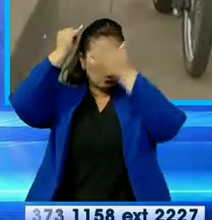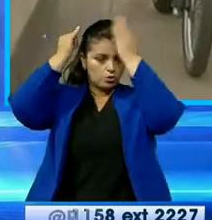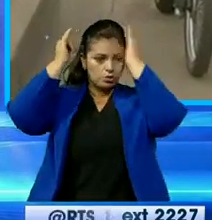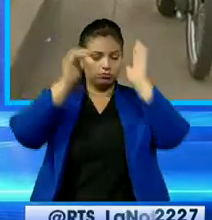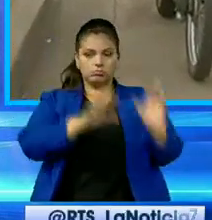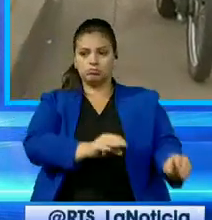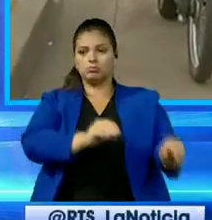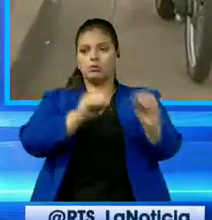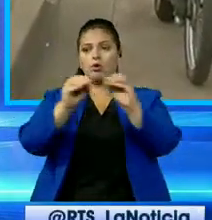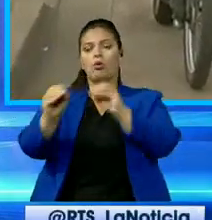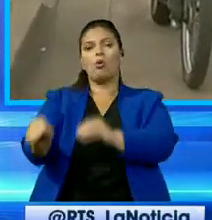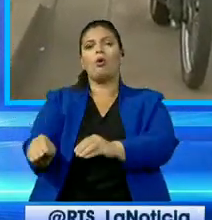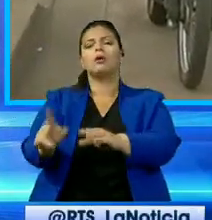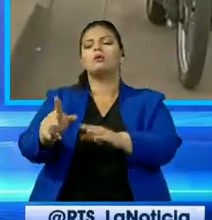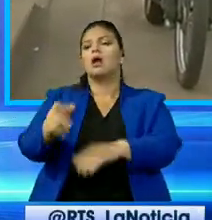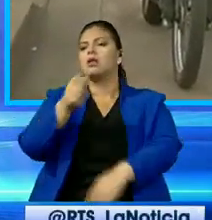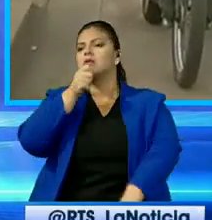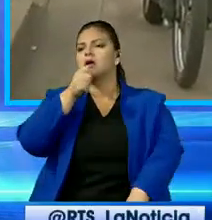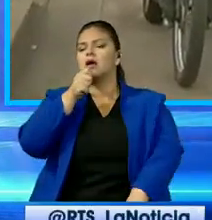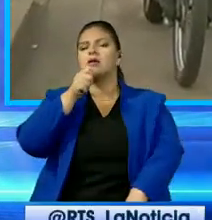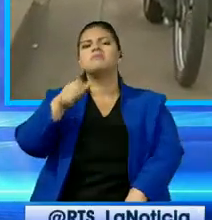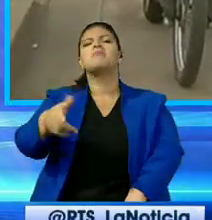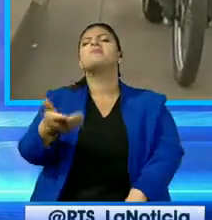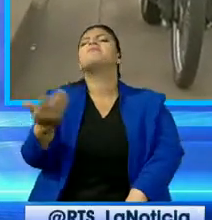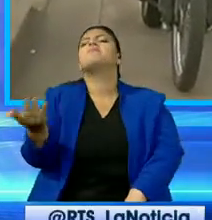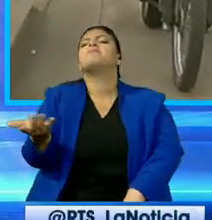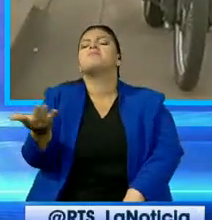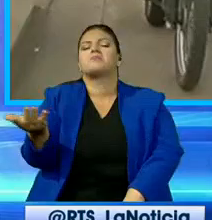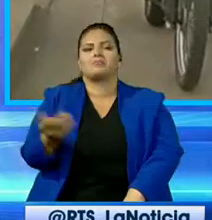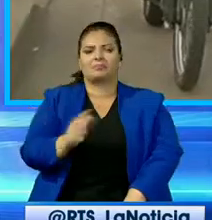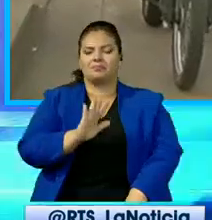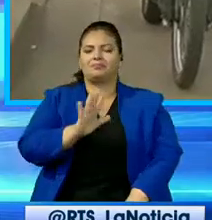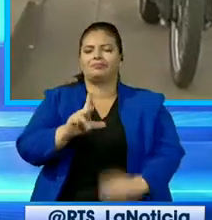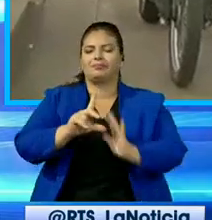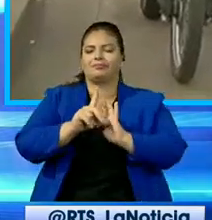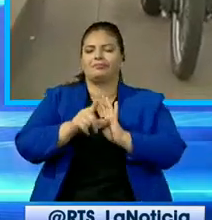para que nos detalles cómo avanza ese control policial.